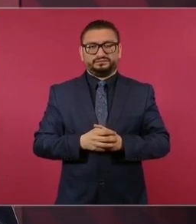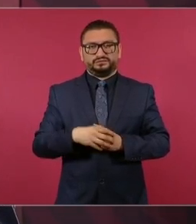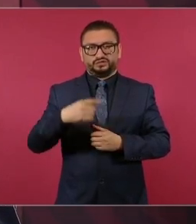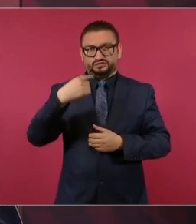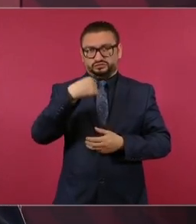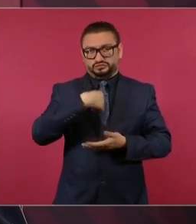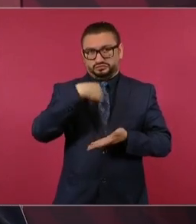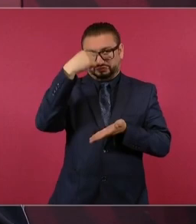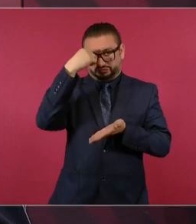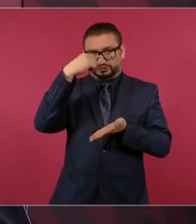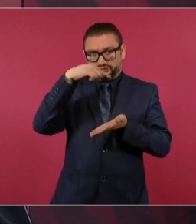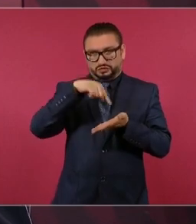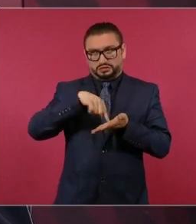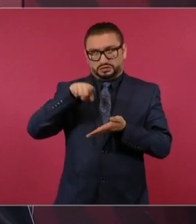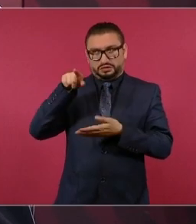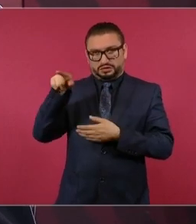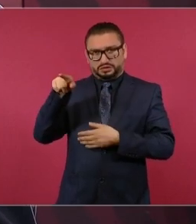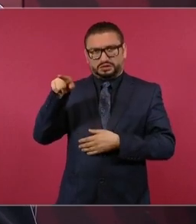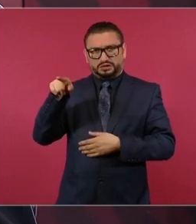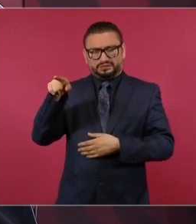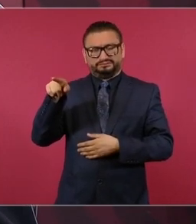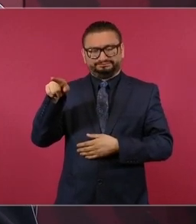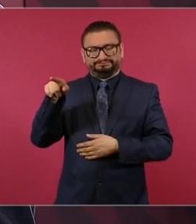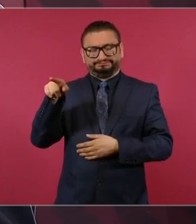Yo creo que le haría bien